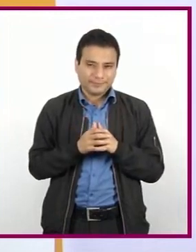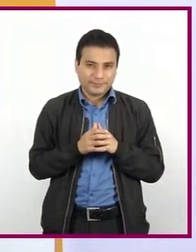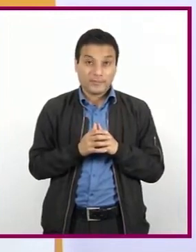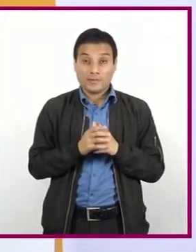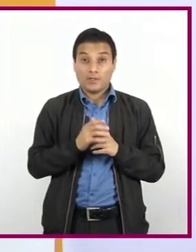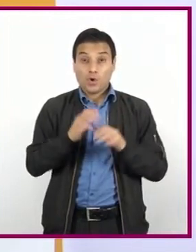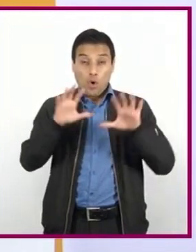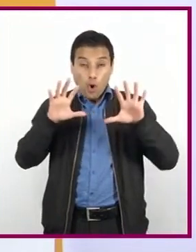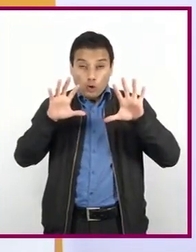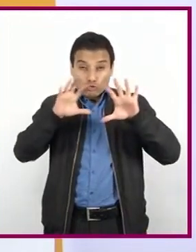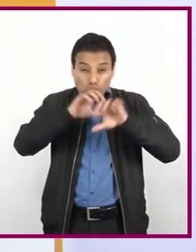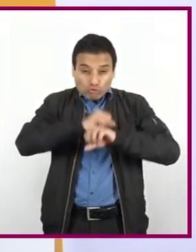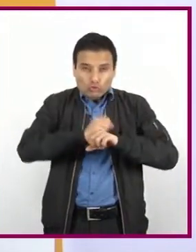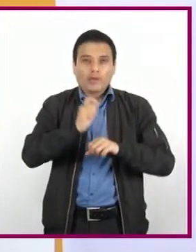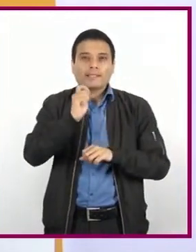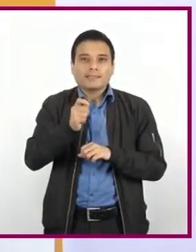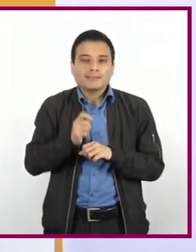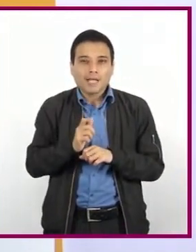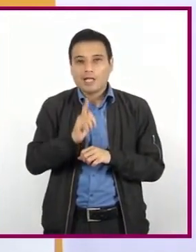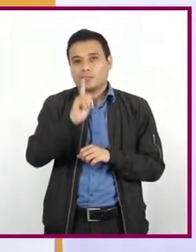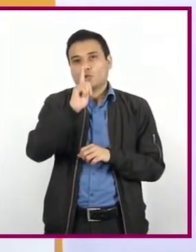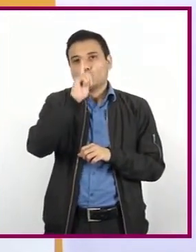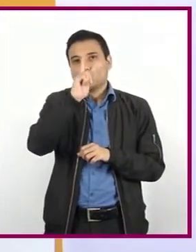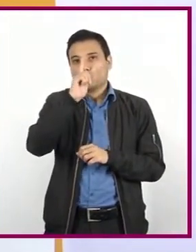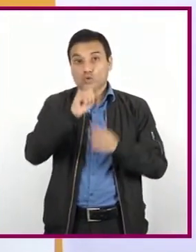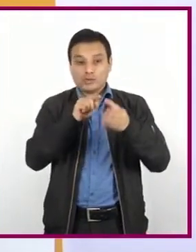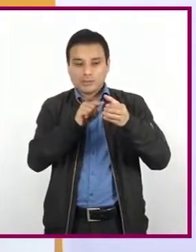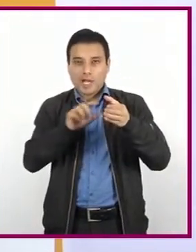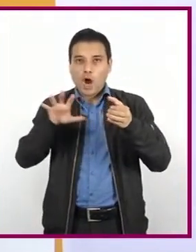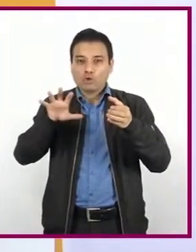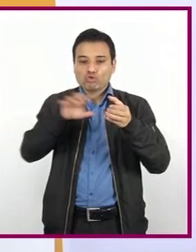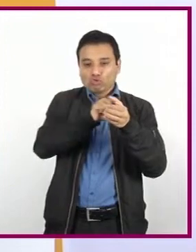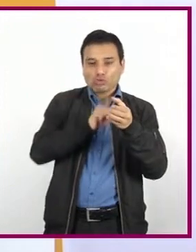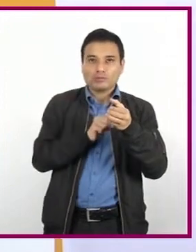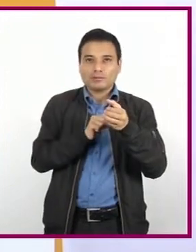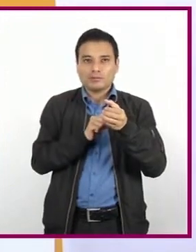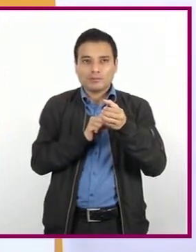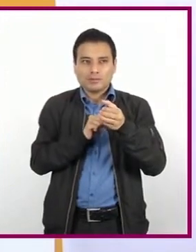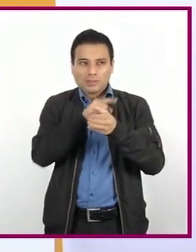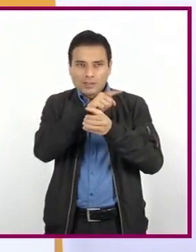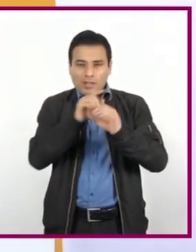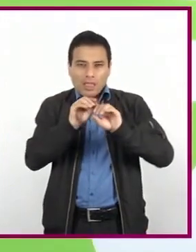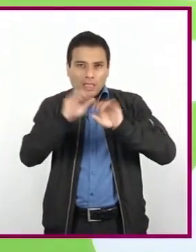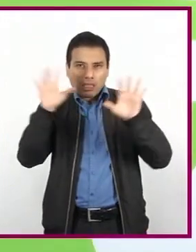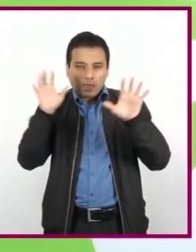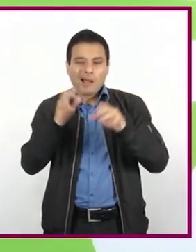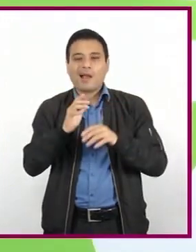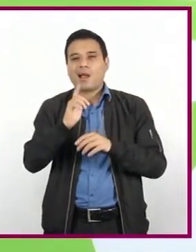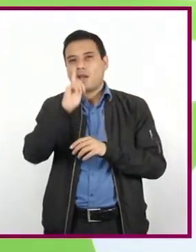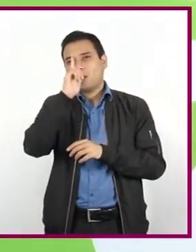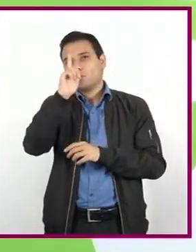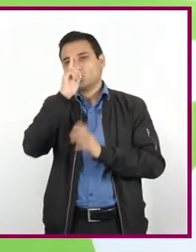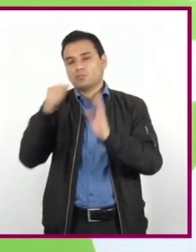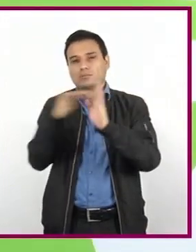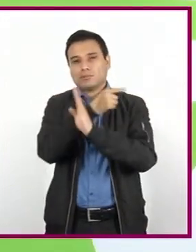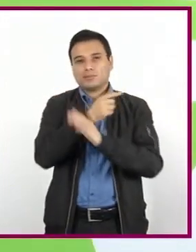más oscuras se absorbía más luz y en las partes iluminadas se absorbía menos? Es